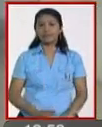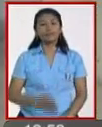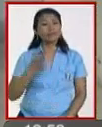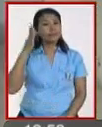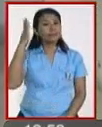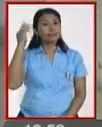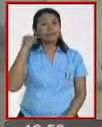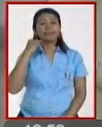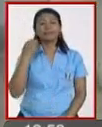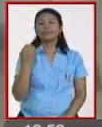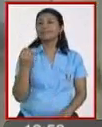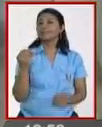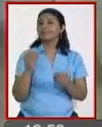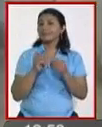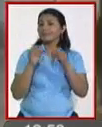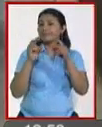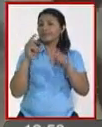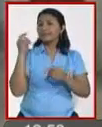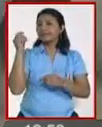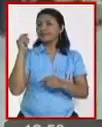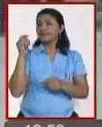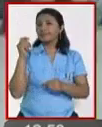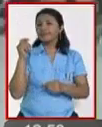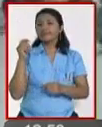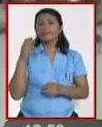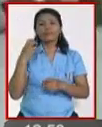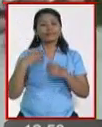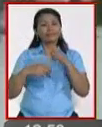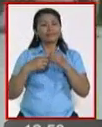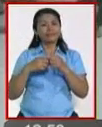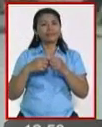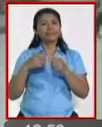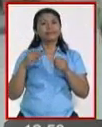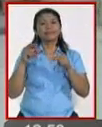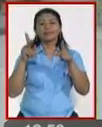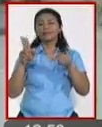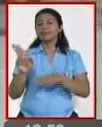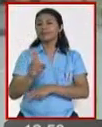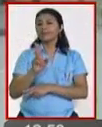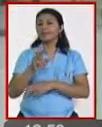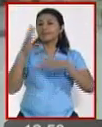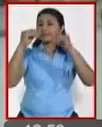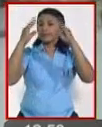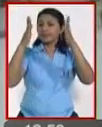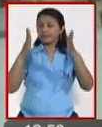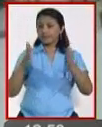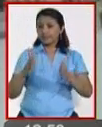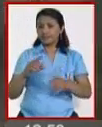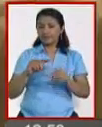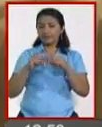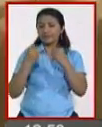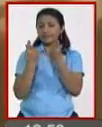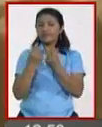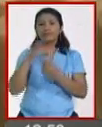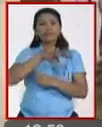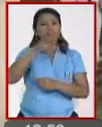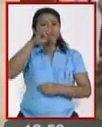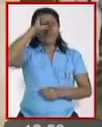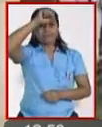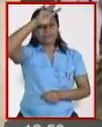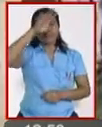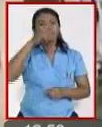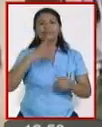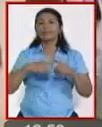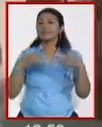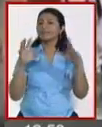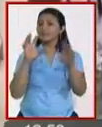Porque los testigos de este problema son los mismos usuarios. Por eso es que el magisterio, los sectores mineros